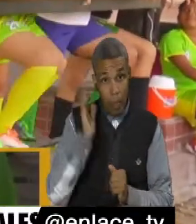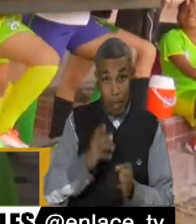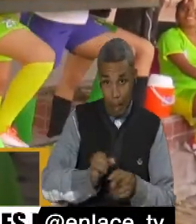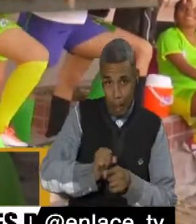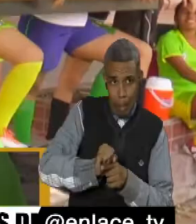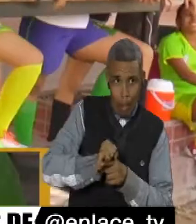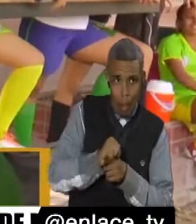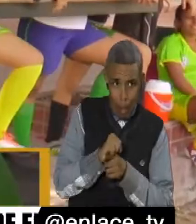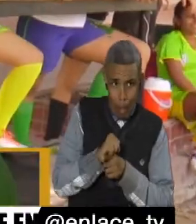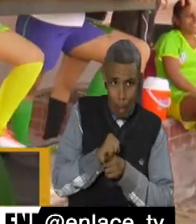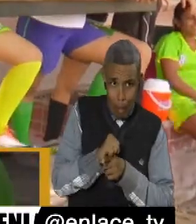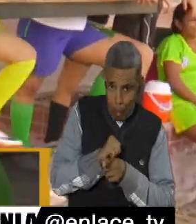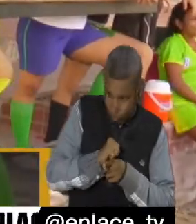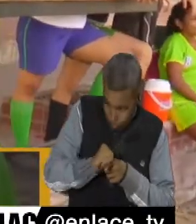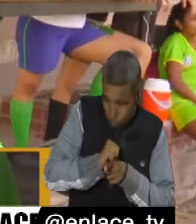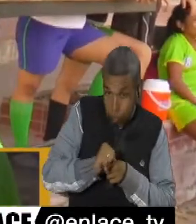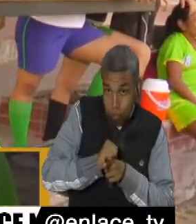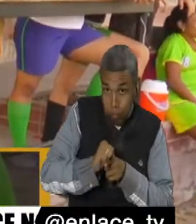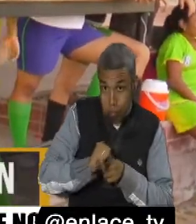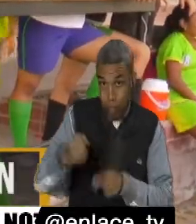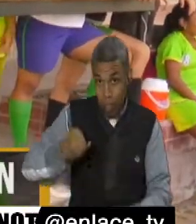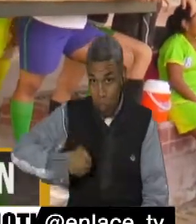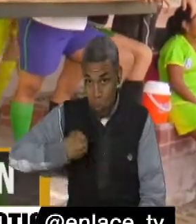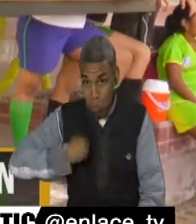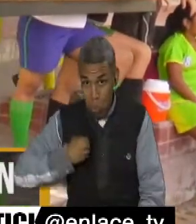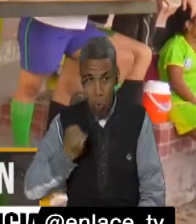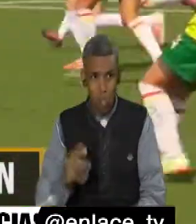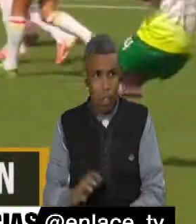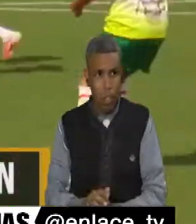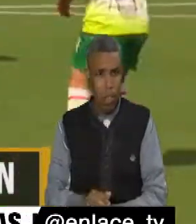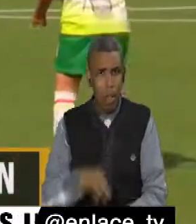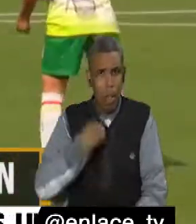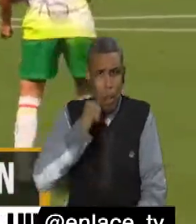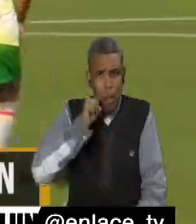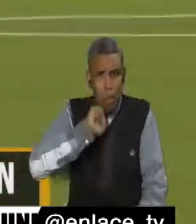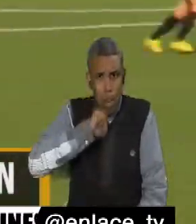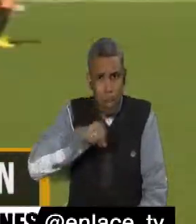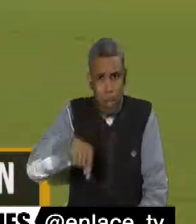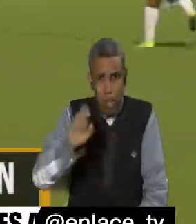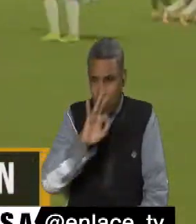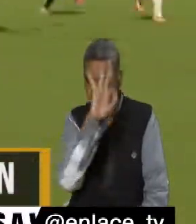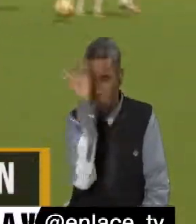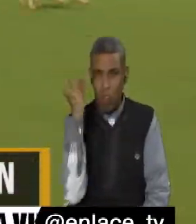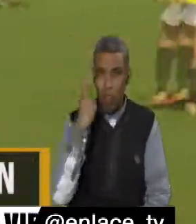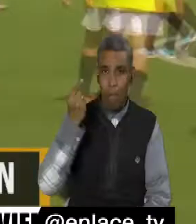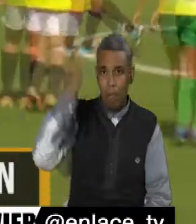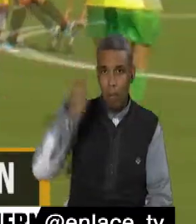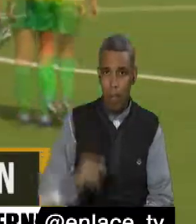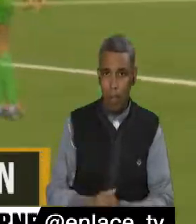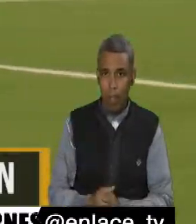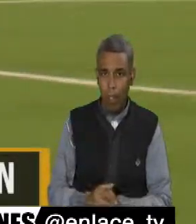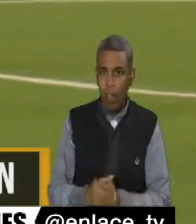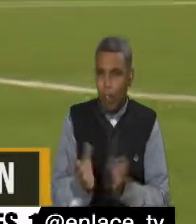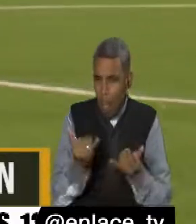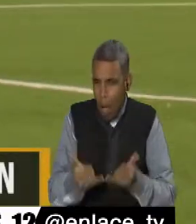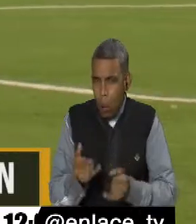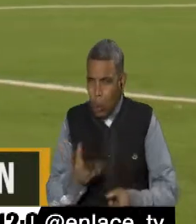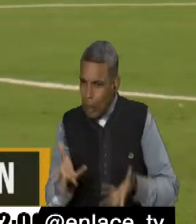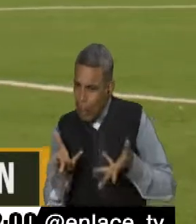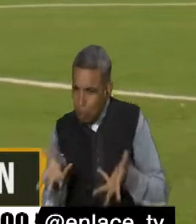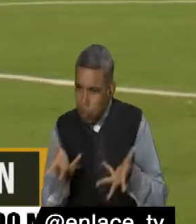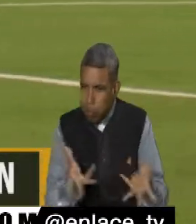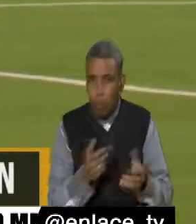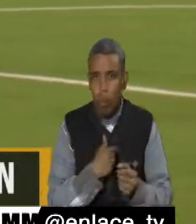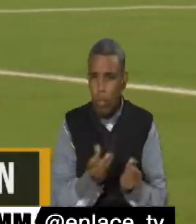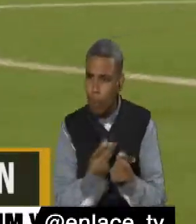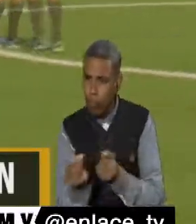categorías juveniles, prejuveniles, que es la que pues aquí en Barranca no habíamos tenido la oportunidad de tener. Entonces estamos fortaleciendo esas categorías, el inicio de